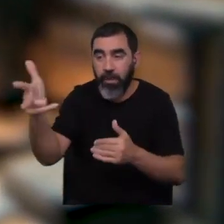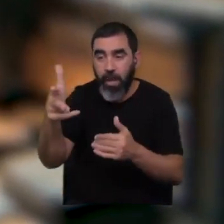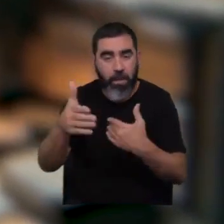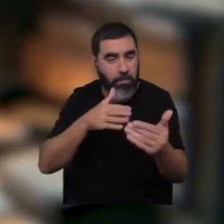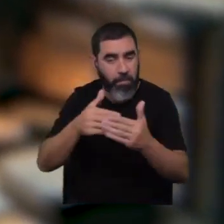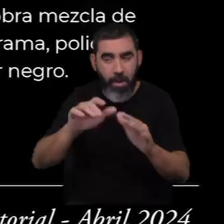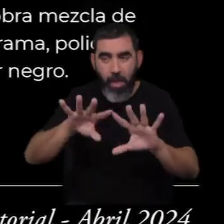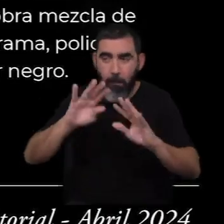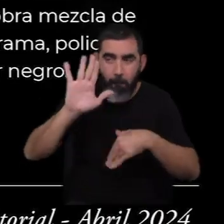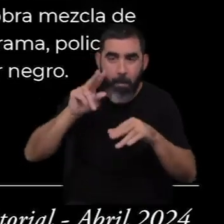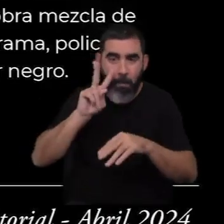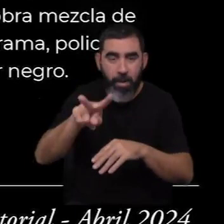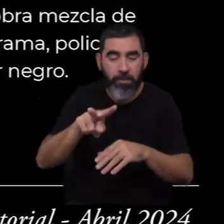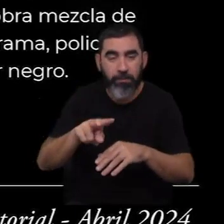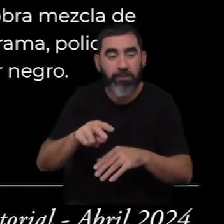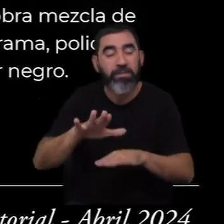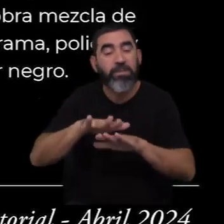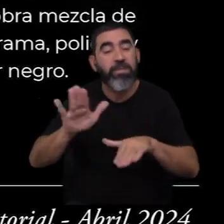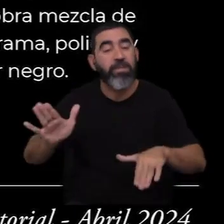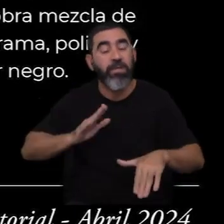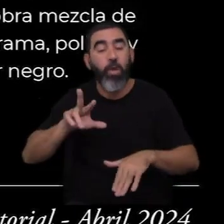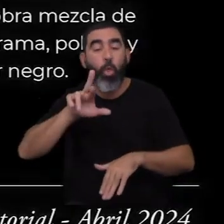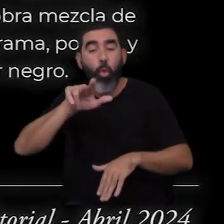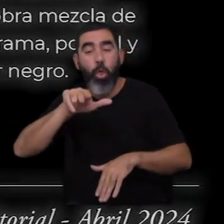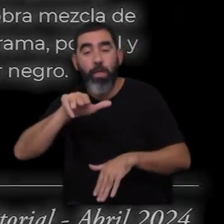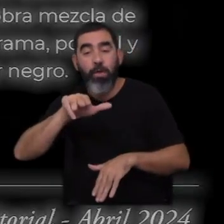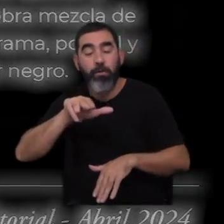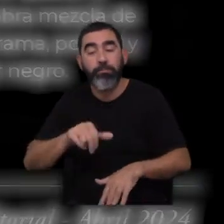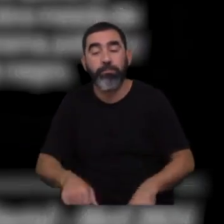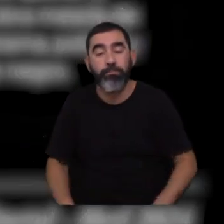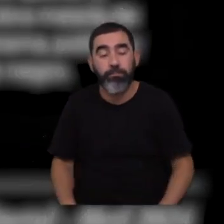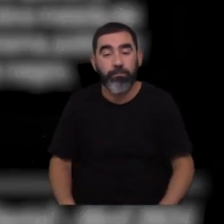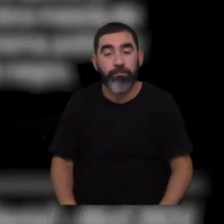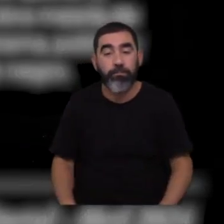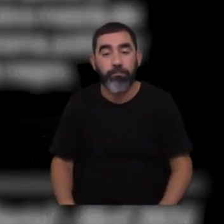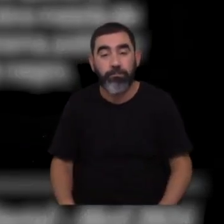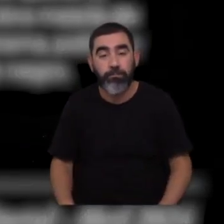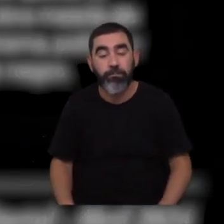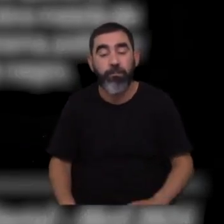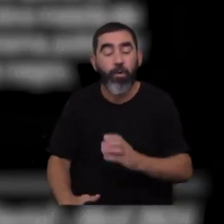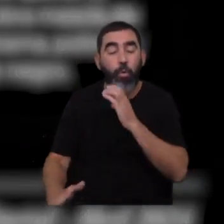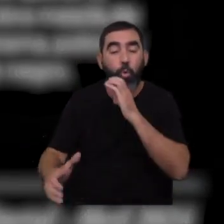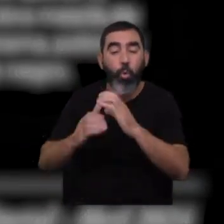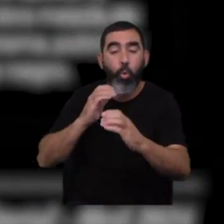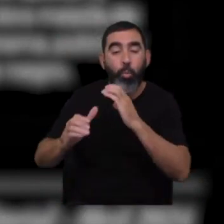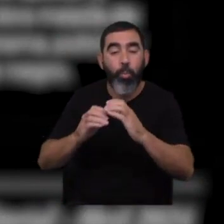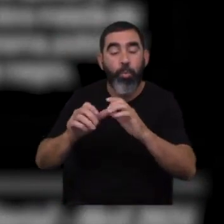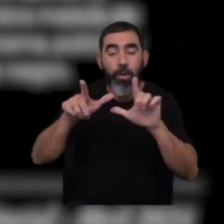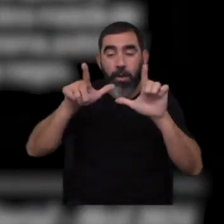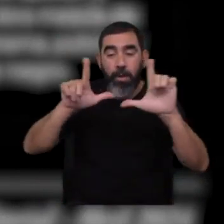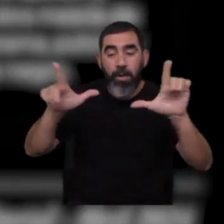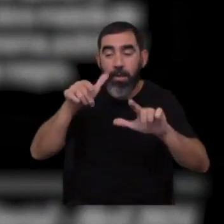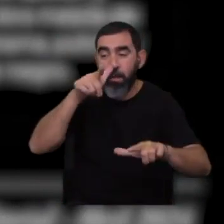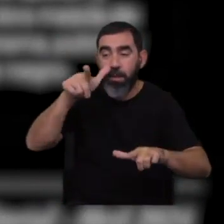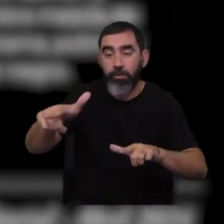fin. En Las chicas doradas, de Manuel Soriano, el cristal es un medio de comunicación que televisa en directo lo